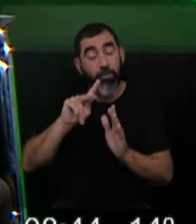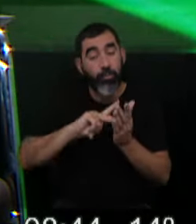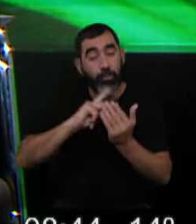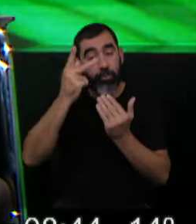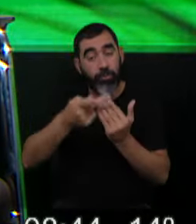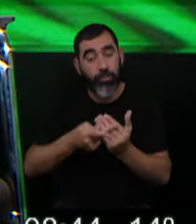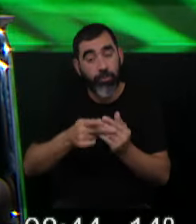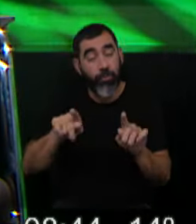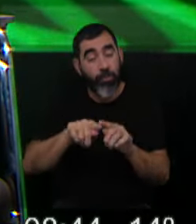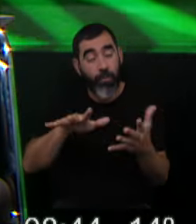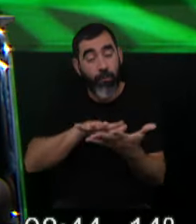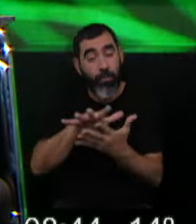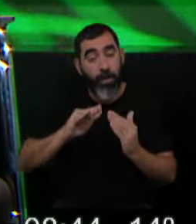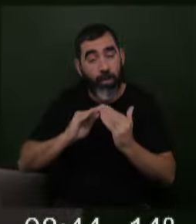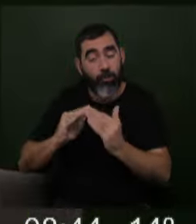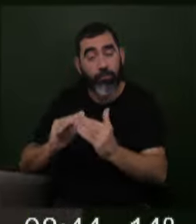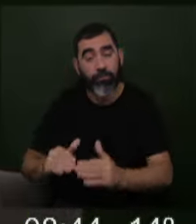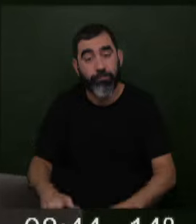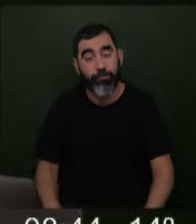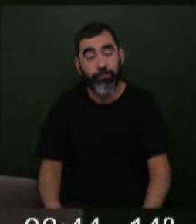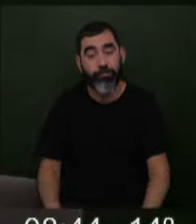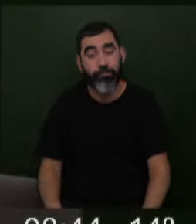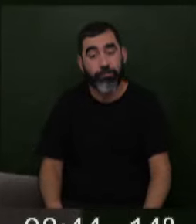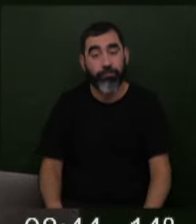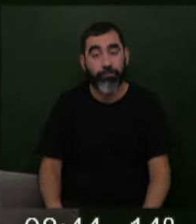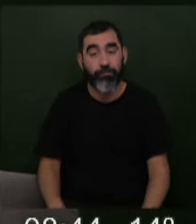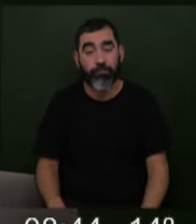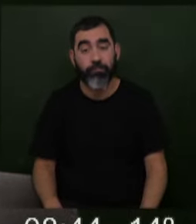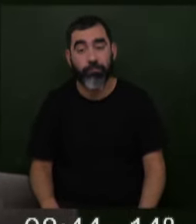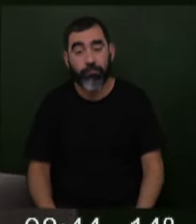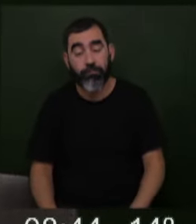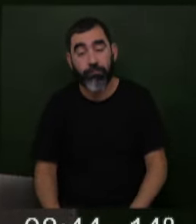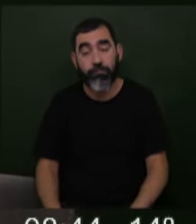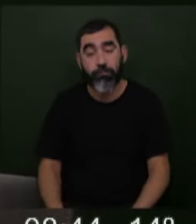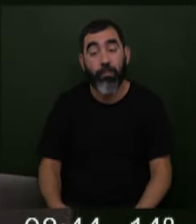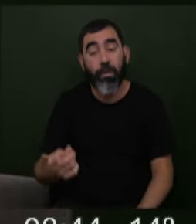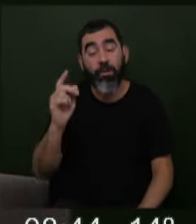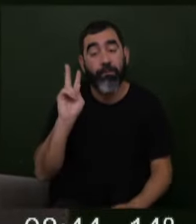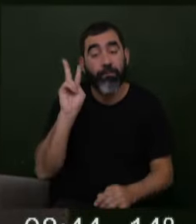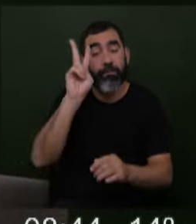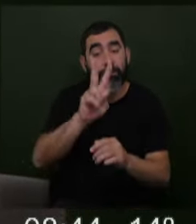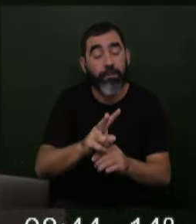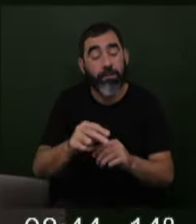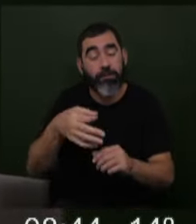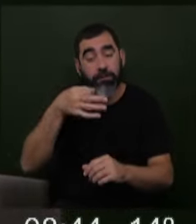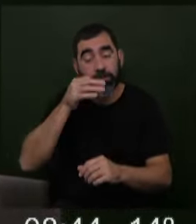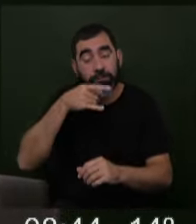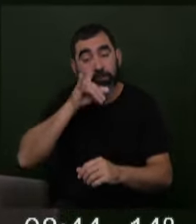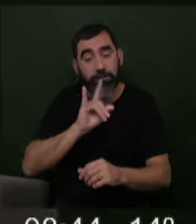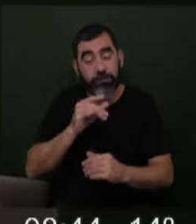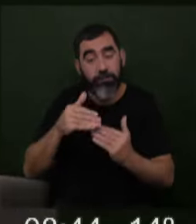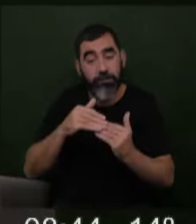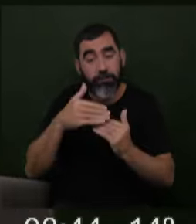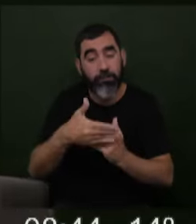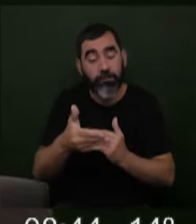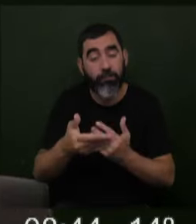y está ubicado allí en el barrio Casavalle. Gracias a ambas. Y nosotros, bueno, ayer les decimos que estuvimos en este merendero, vecinas y vecinos.